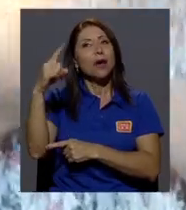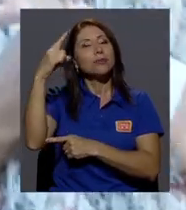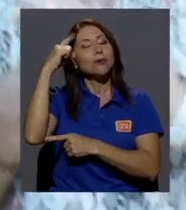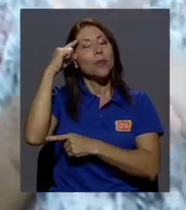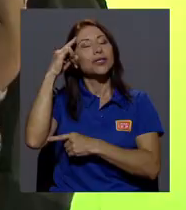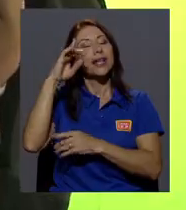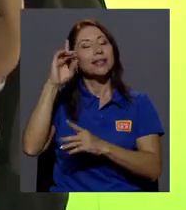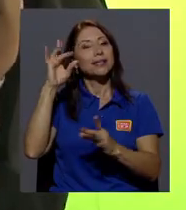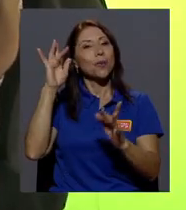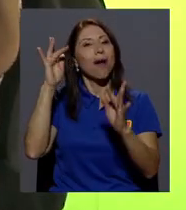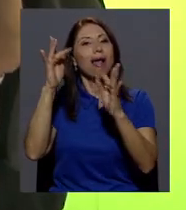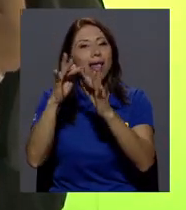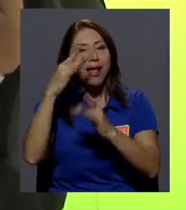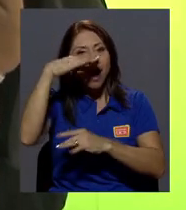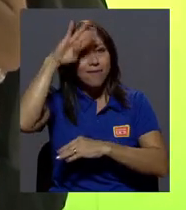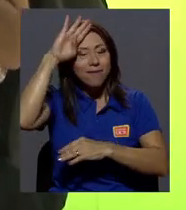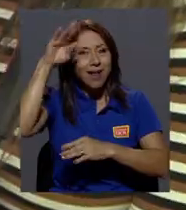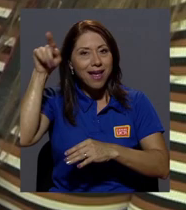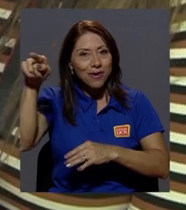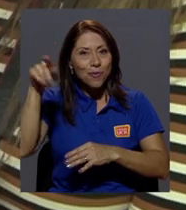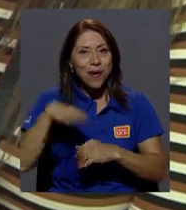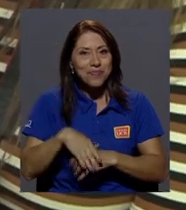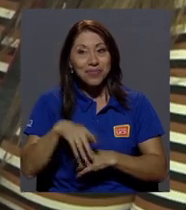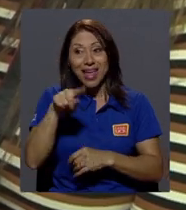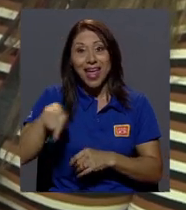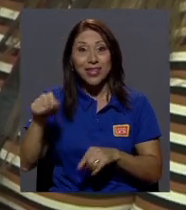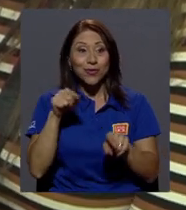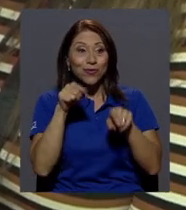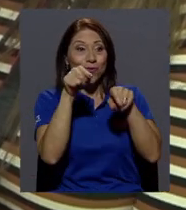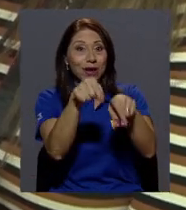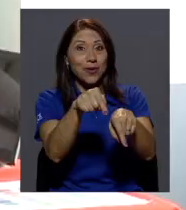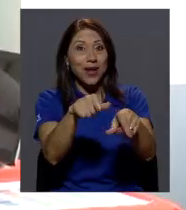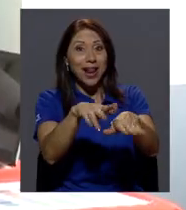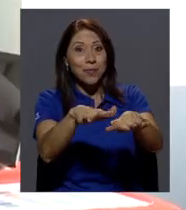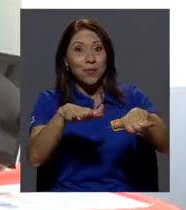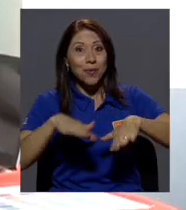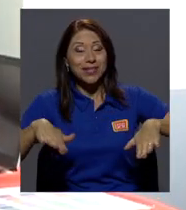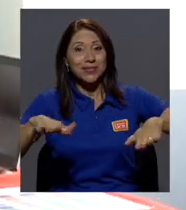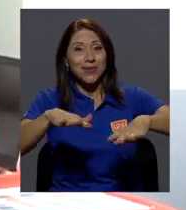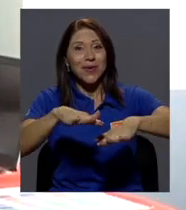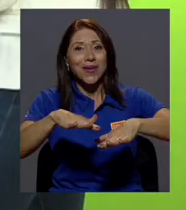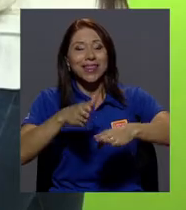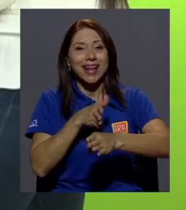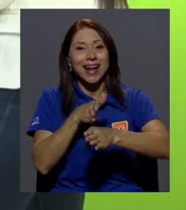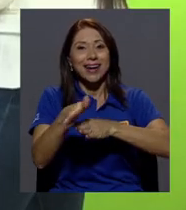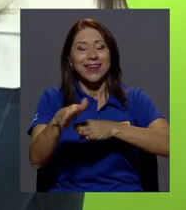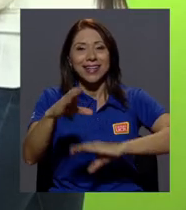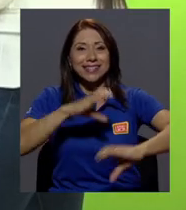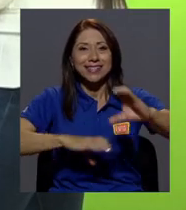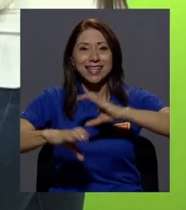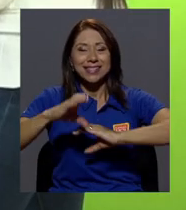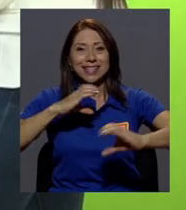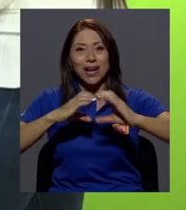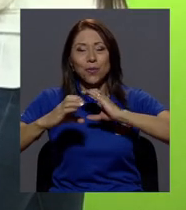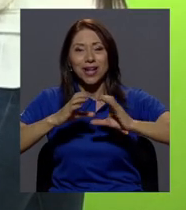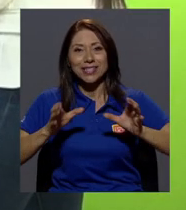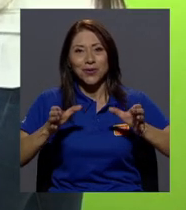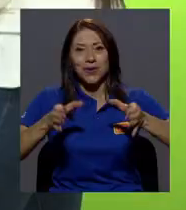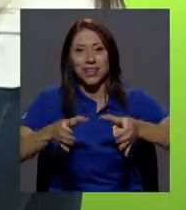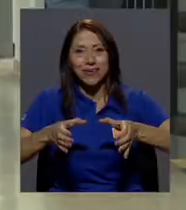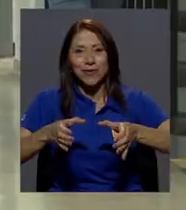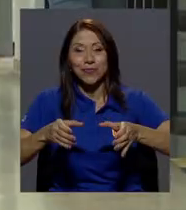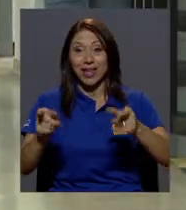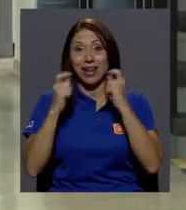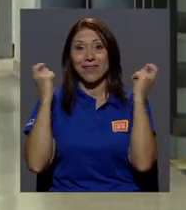Cuba. Ellos y ellas visitaron el puesto tan particular de la carrera de Ciencias de la Comunicación Colectiva durante la Feria